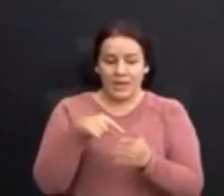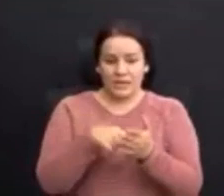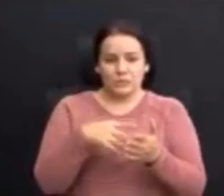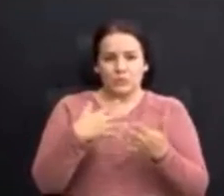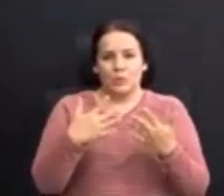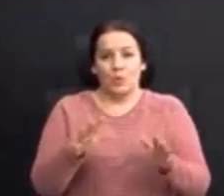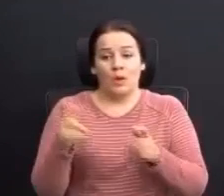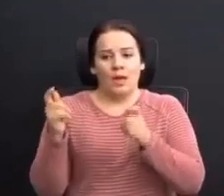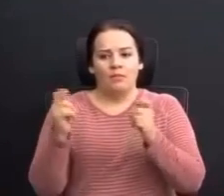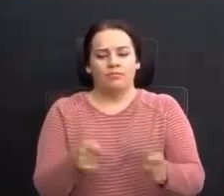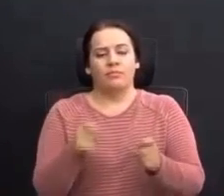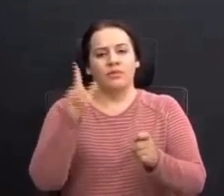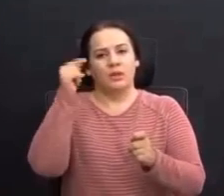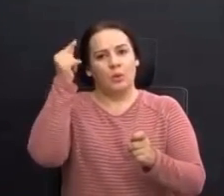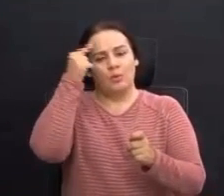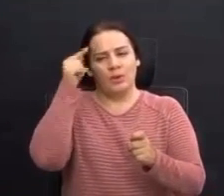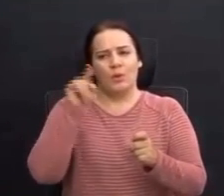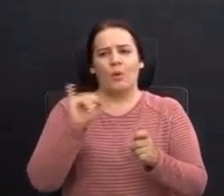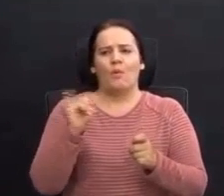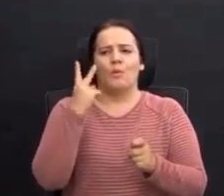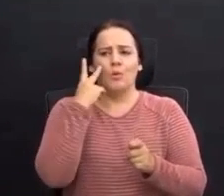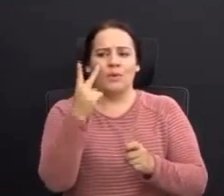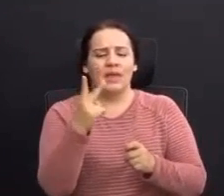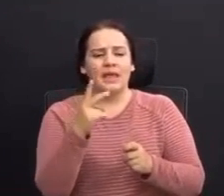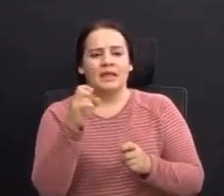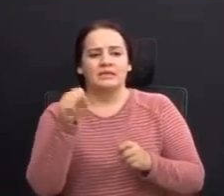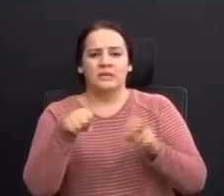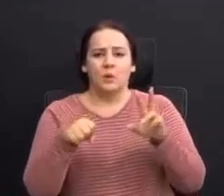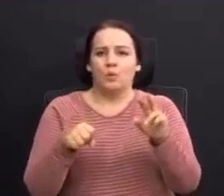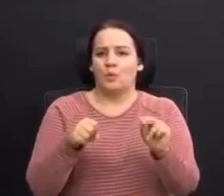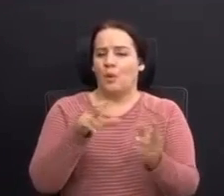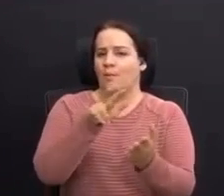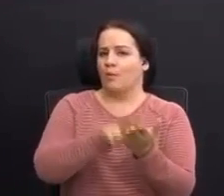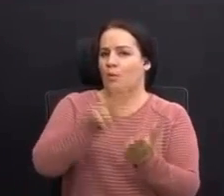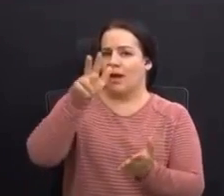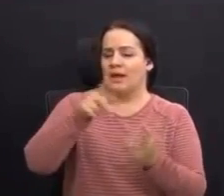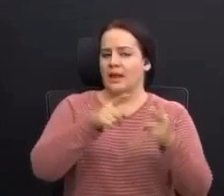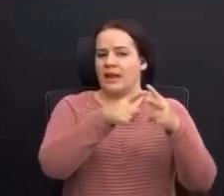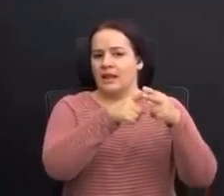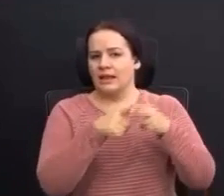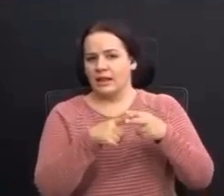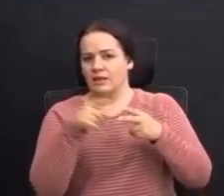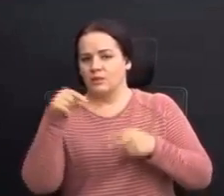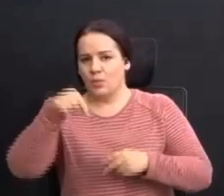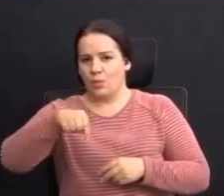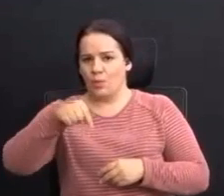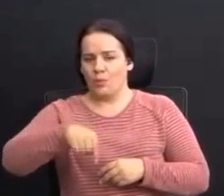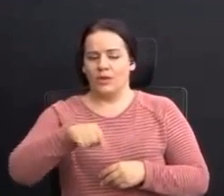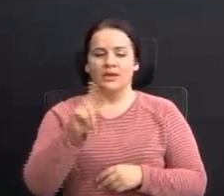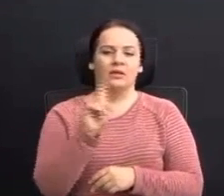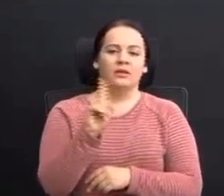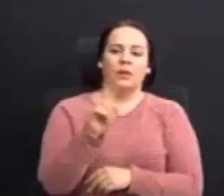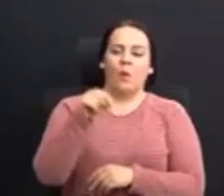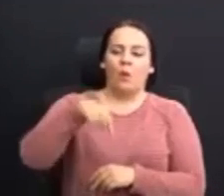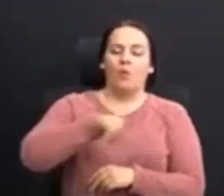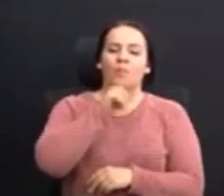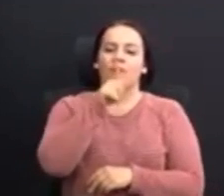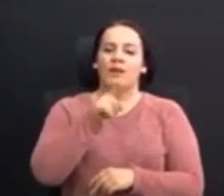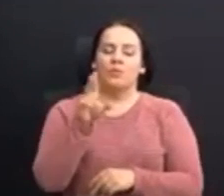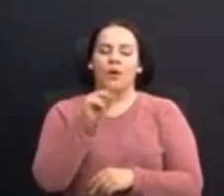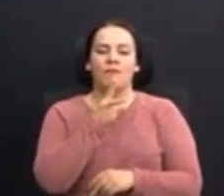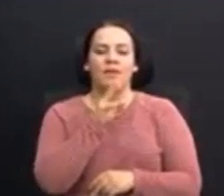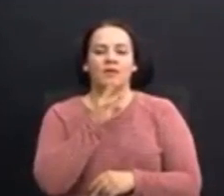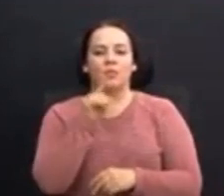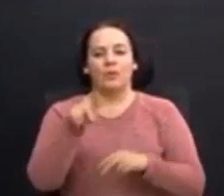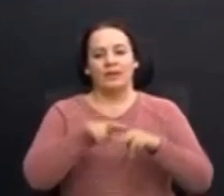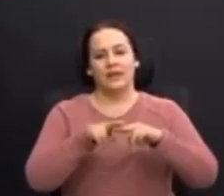el gobierno, ¿cómo lo visualiza usted de cara a aprobar o no este crédito el día de hoy? Bueno, en realidad hoy no estamos hablando del tren, hoy estamos hablando de un